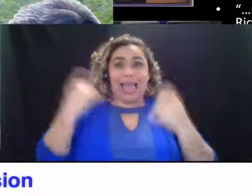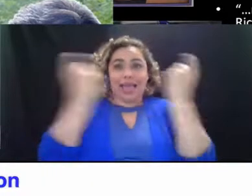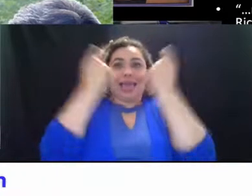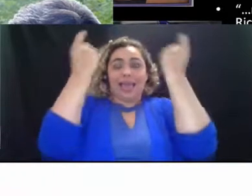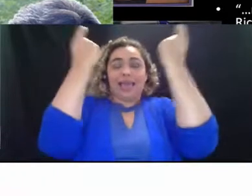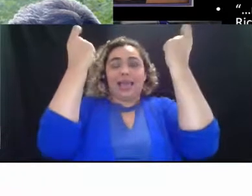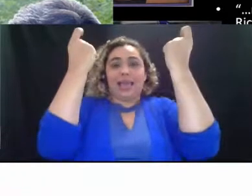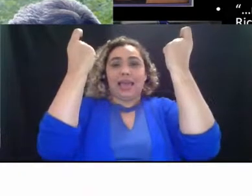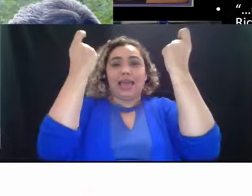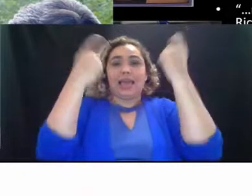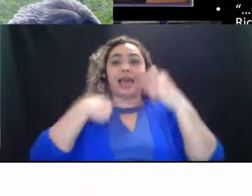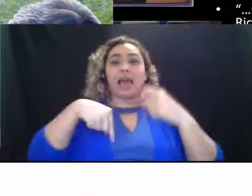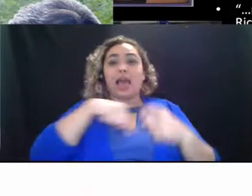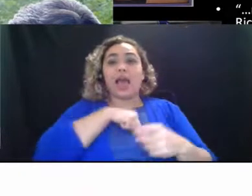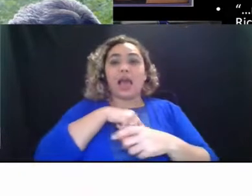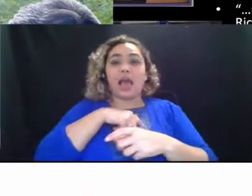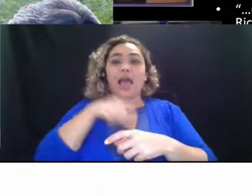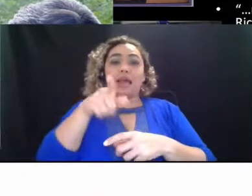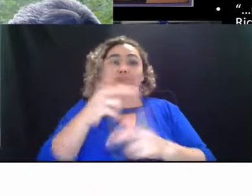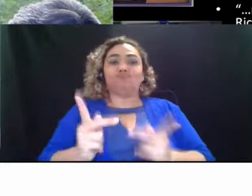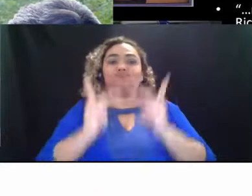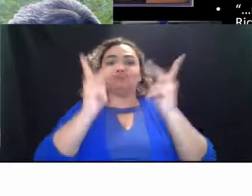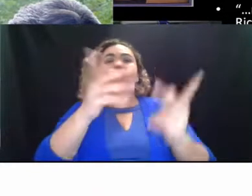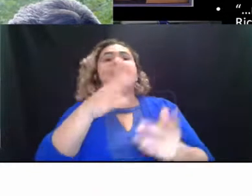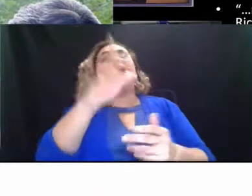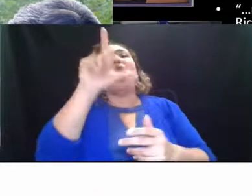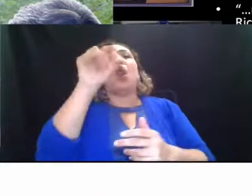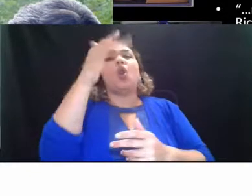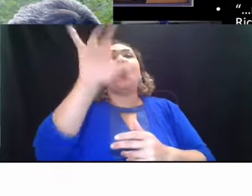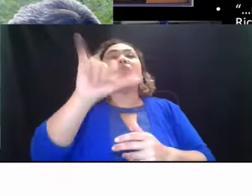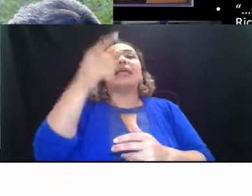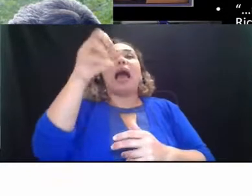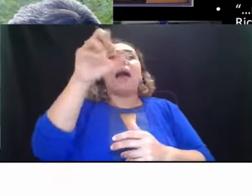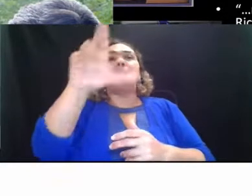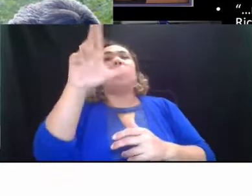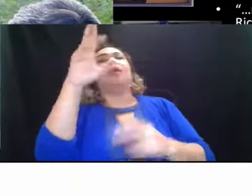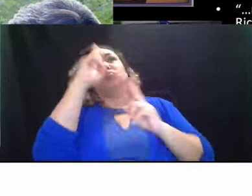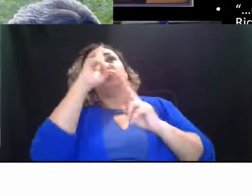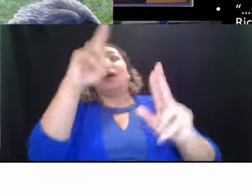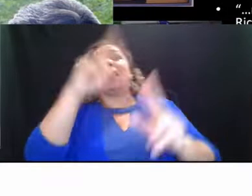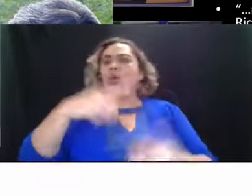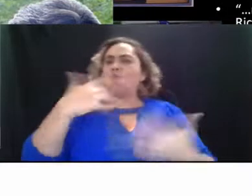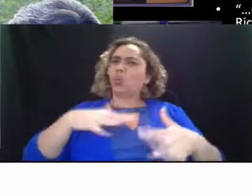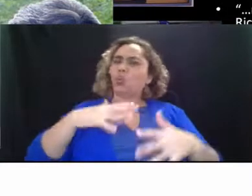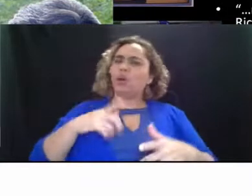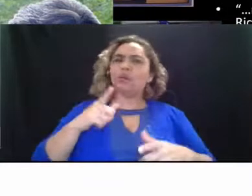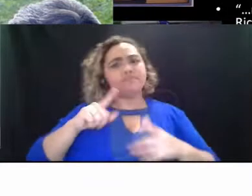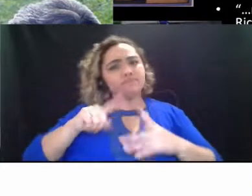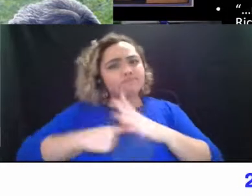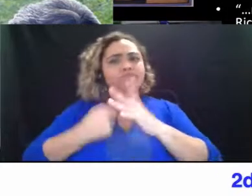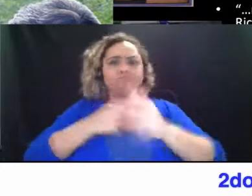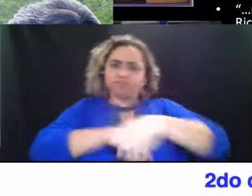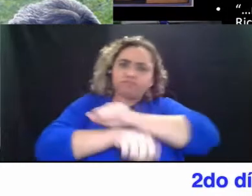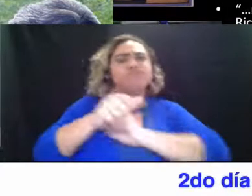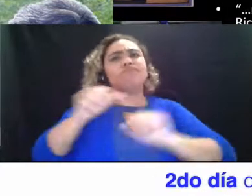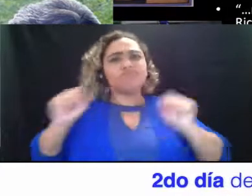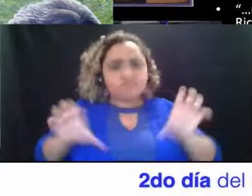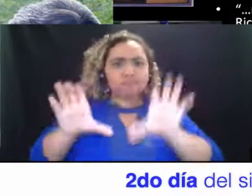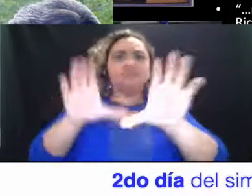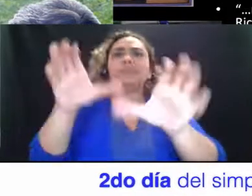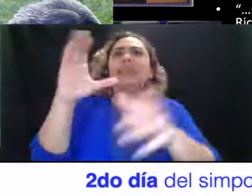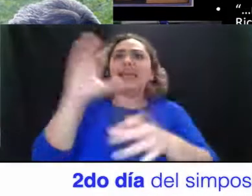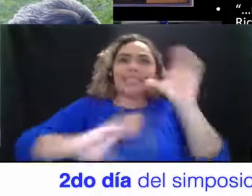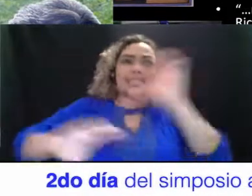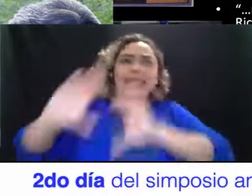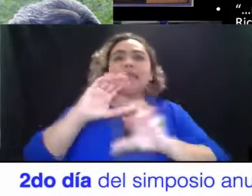pues, rendir tributo a Lucy Gaspar, quien fue una verdadera pionera en promover y en el desarrollo de la ciencia y la educación